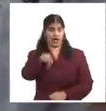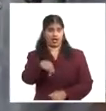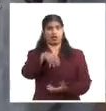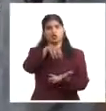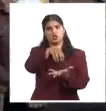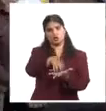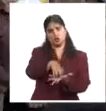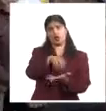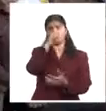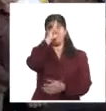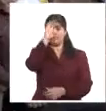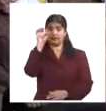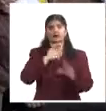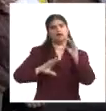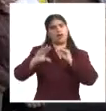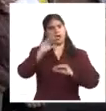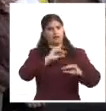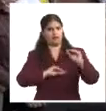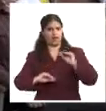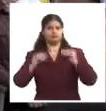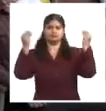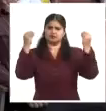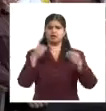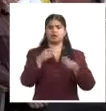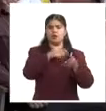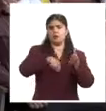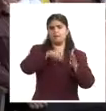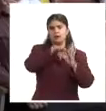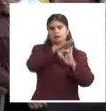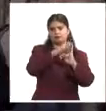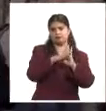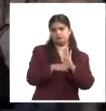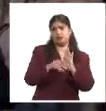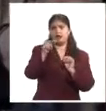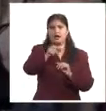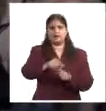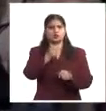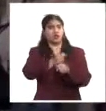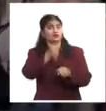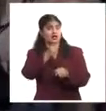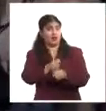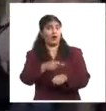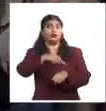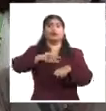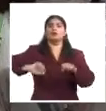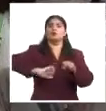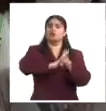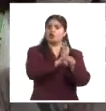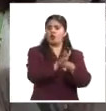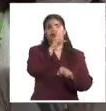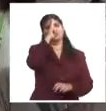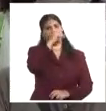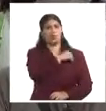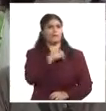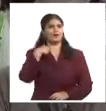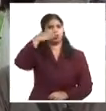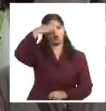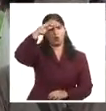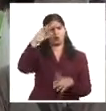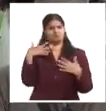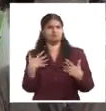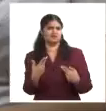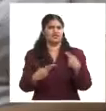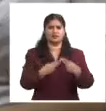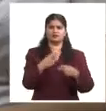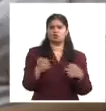institución hospitalaria, conocieron sobre las hazañas heroicas del personal médico cubano para enfrentar la COVID-19 y debatieron sobre las